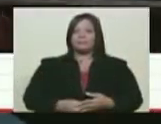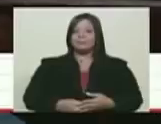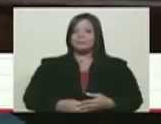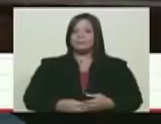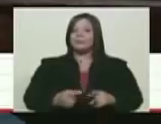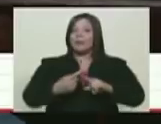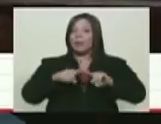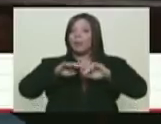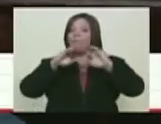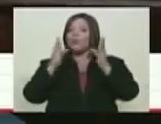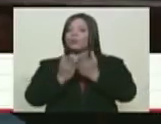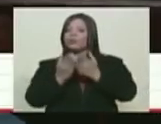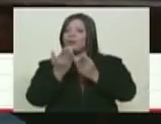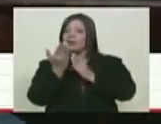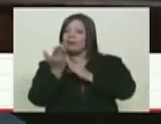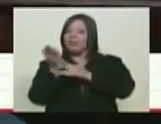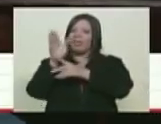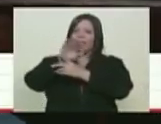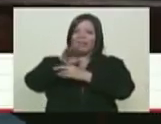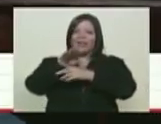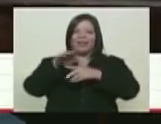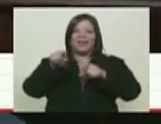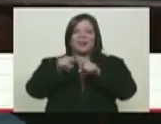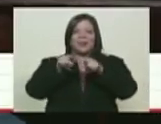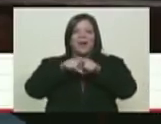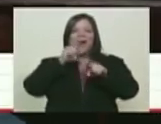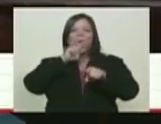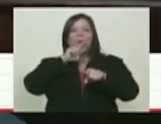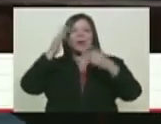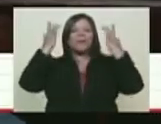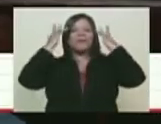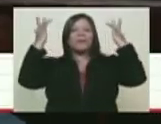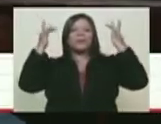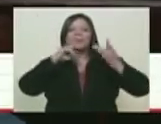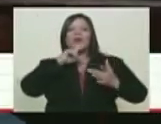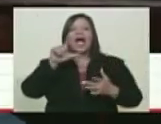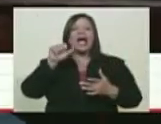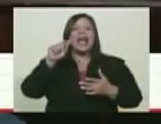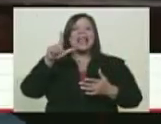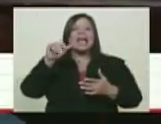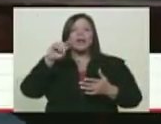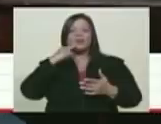Pero hay un mundo al revés, como el que describía Galeano, ¿no? Sí.